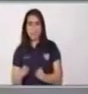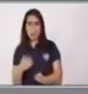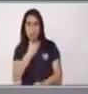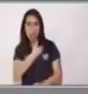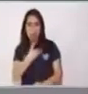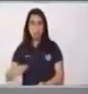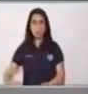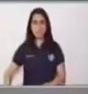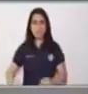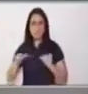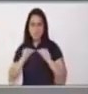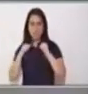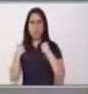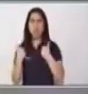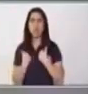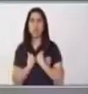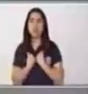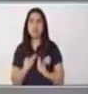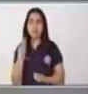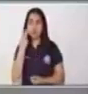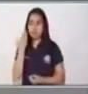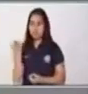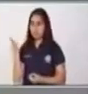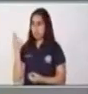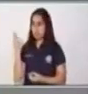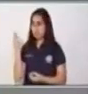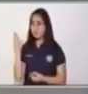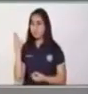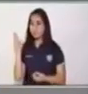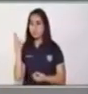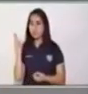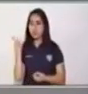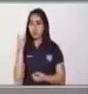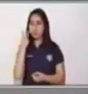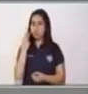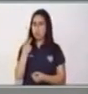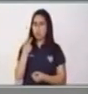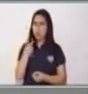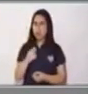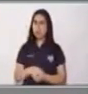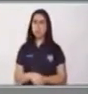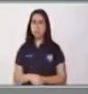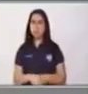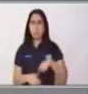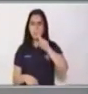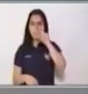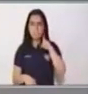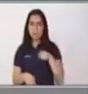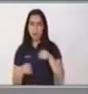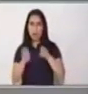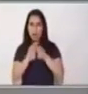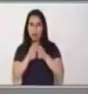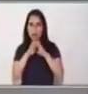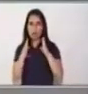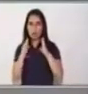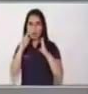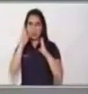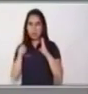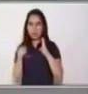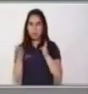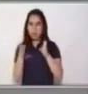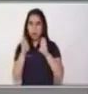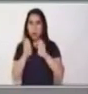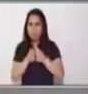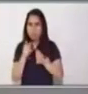cuenta, entre paréntesis escribieron el signo de interrogación con que cerramos.